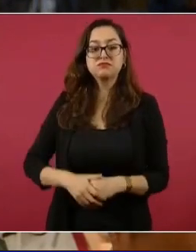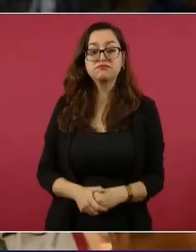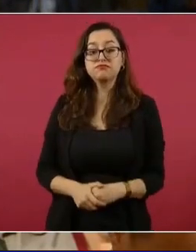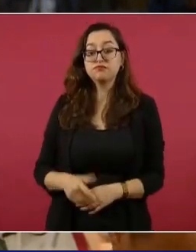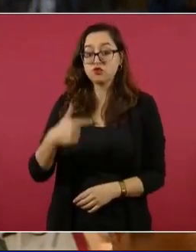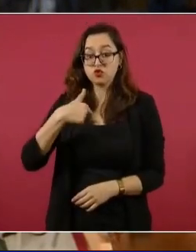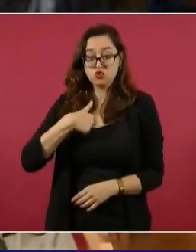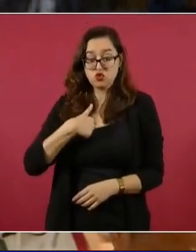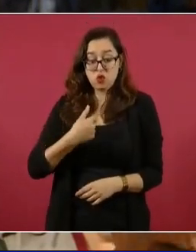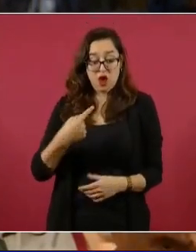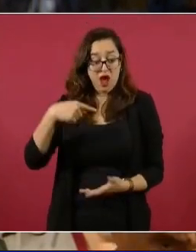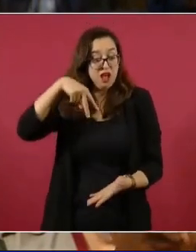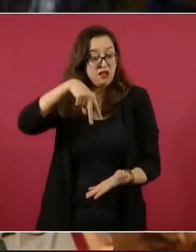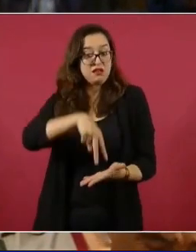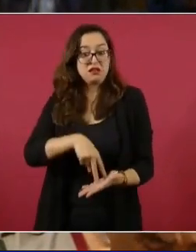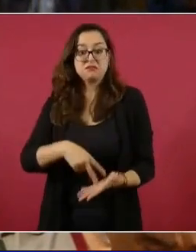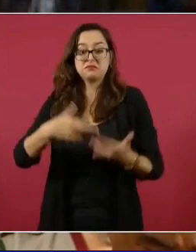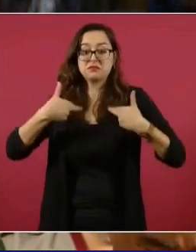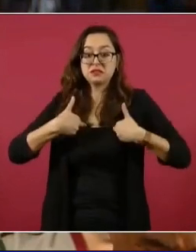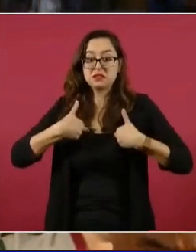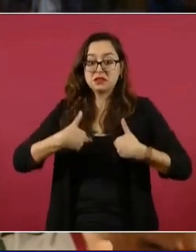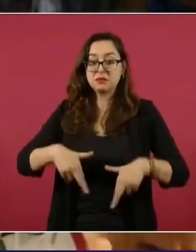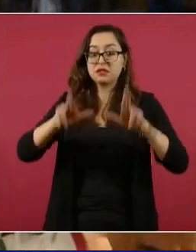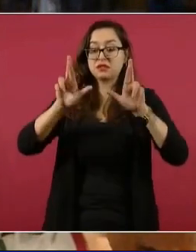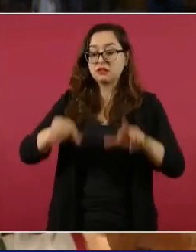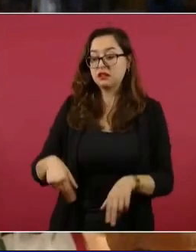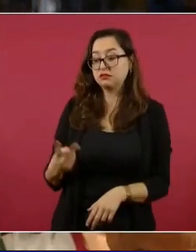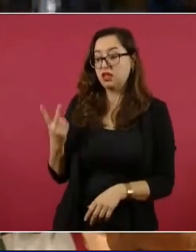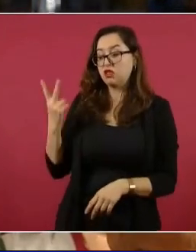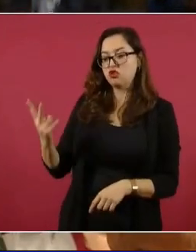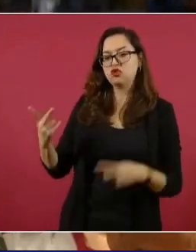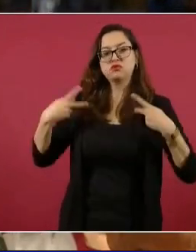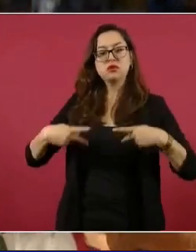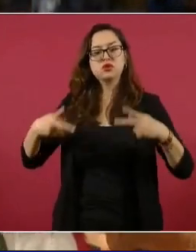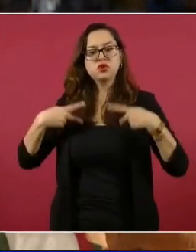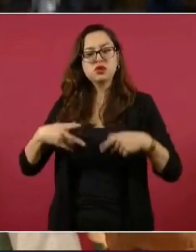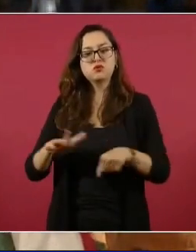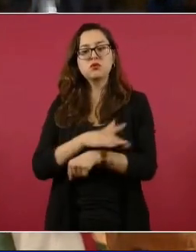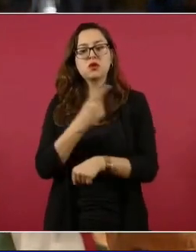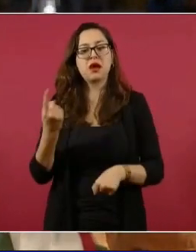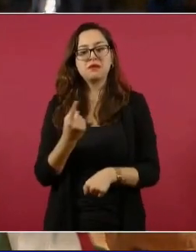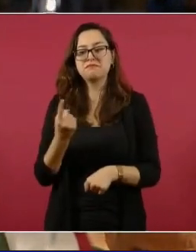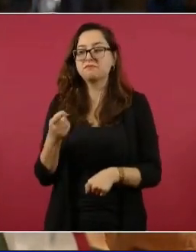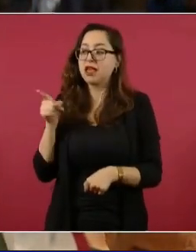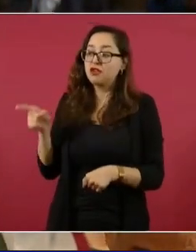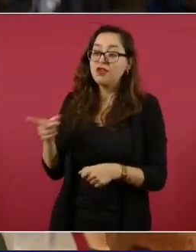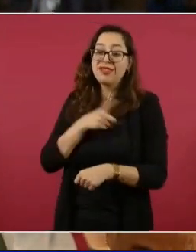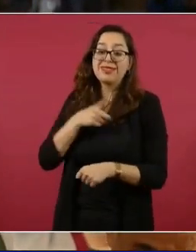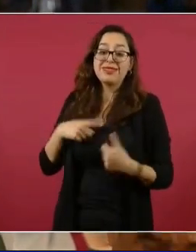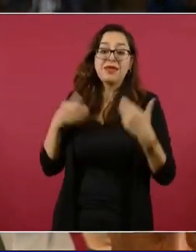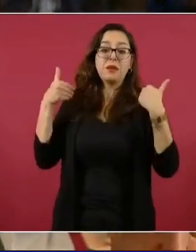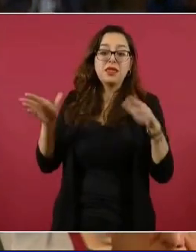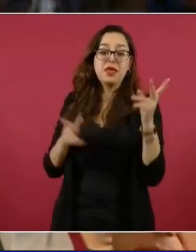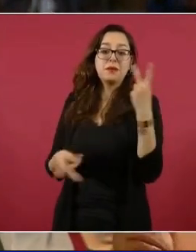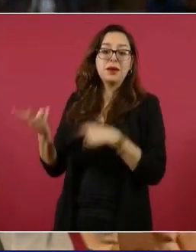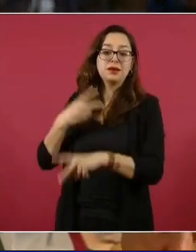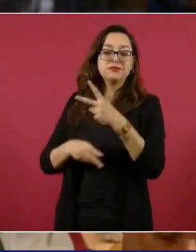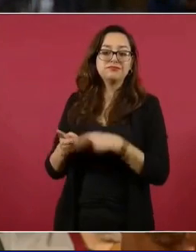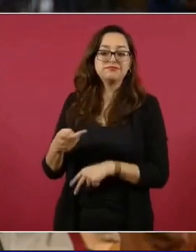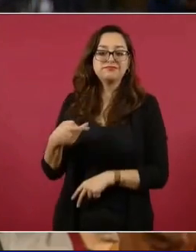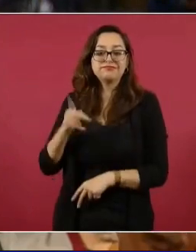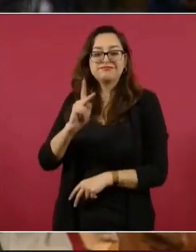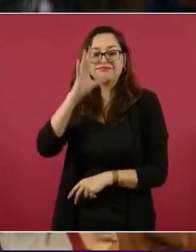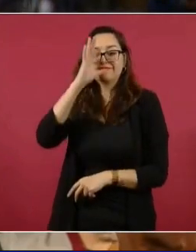muchachos. Pero los muertos no pueden hablar por los muertos. El Estado de Guerrero ha tenido